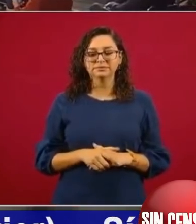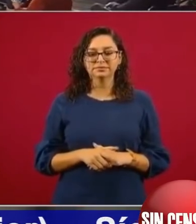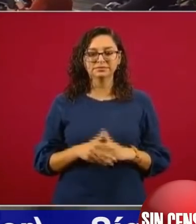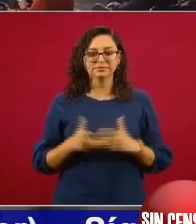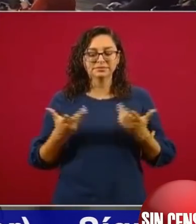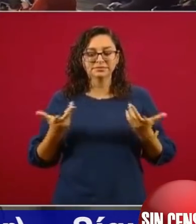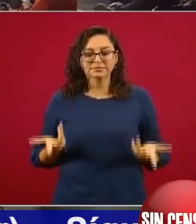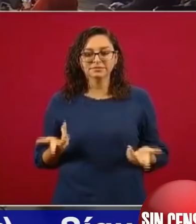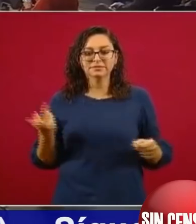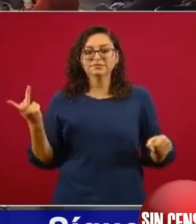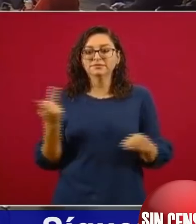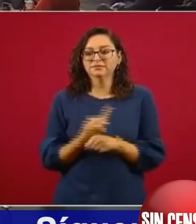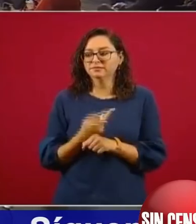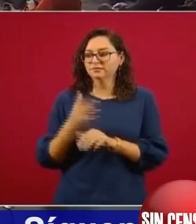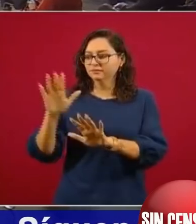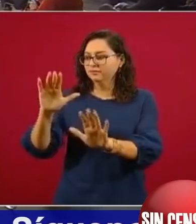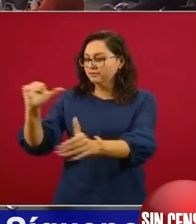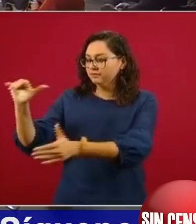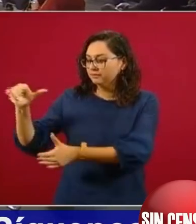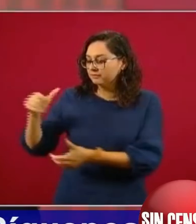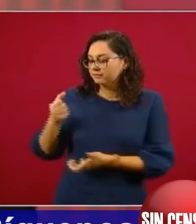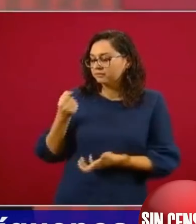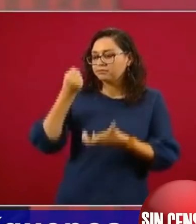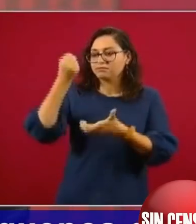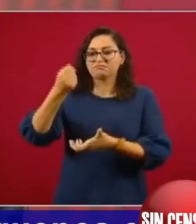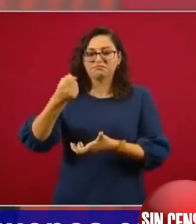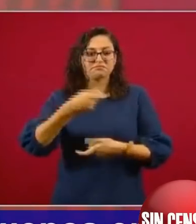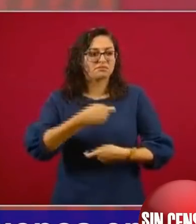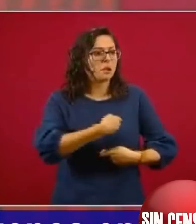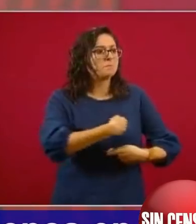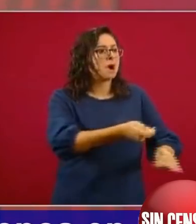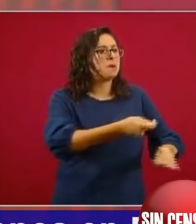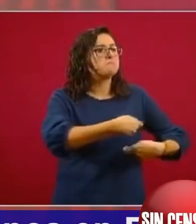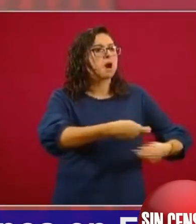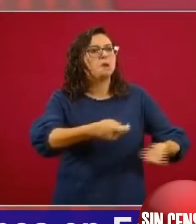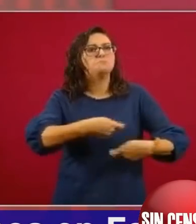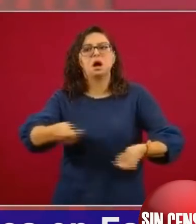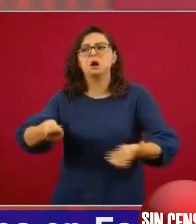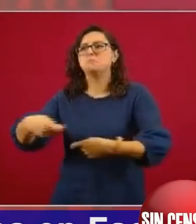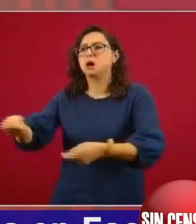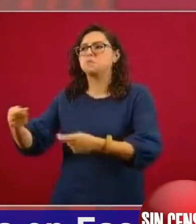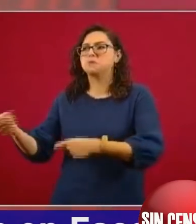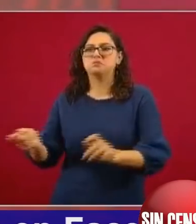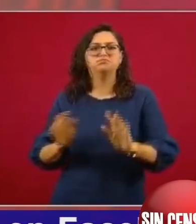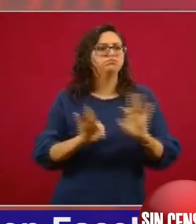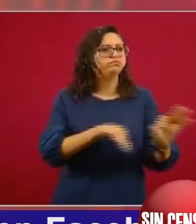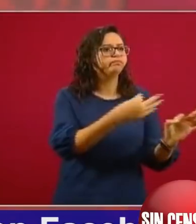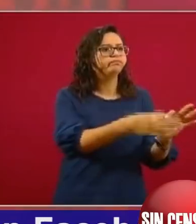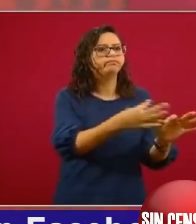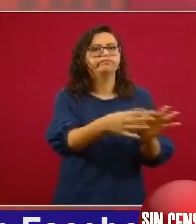Entonces se dispersaba todo el dinero. ¿Cuánto le llegaba al pueblo?